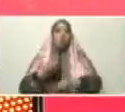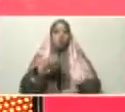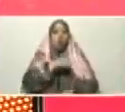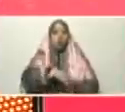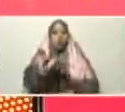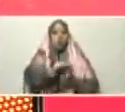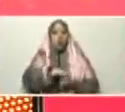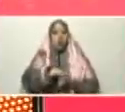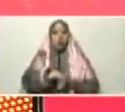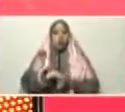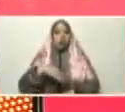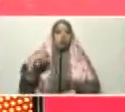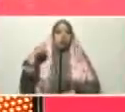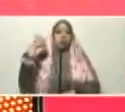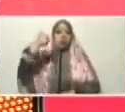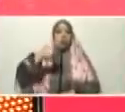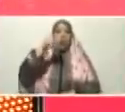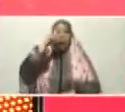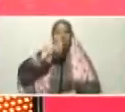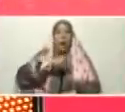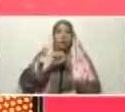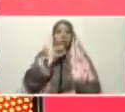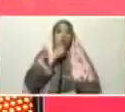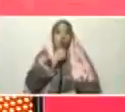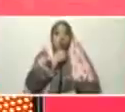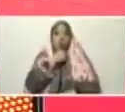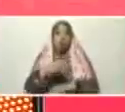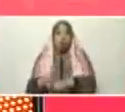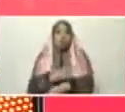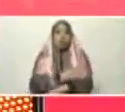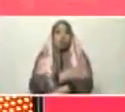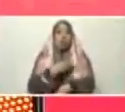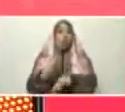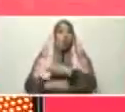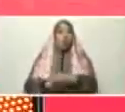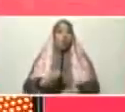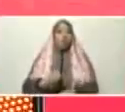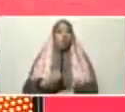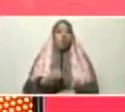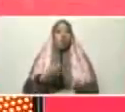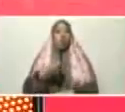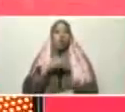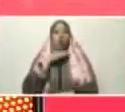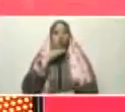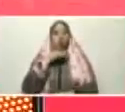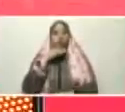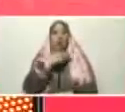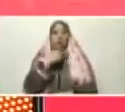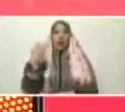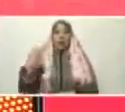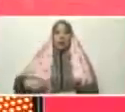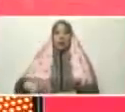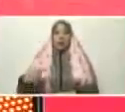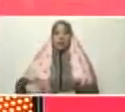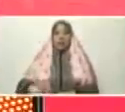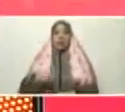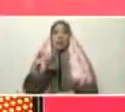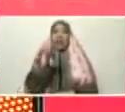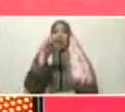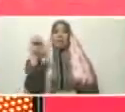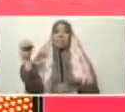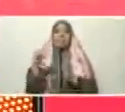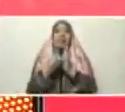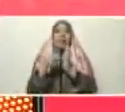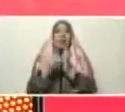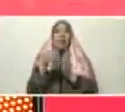y críticas al eurocentrismo decadente la china milenaria una civilización